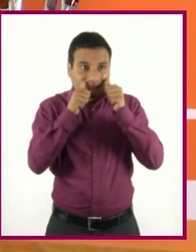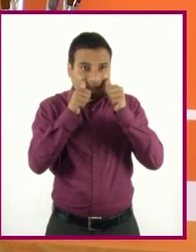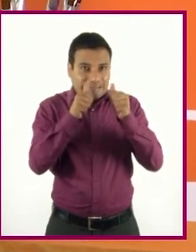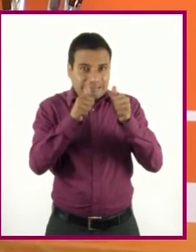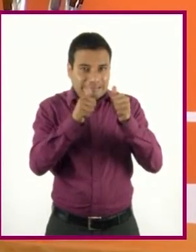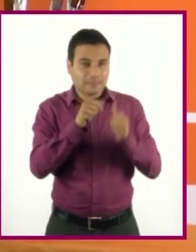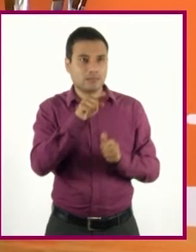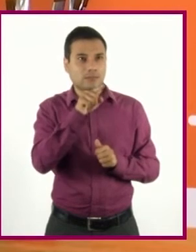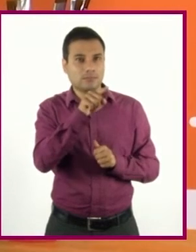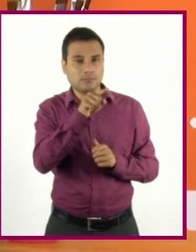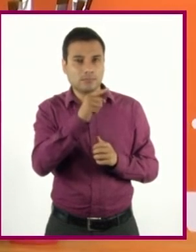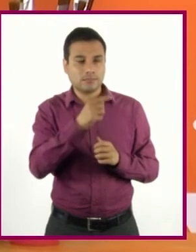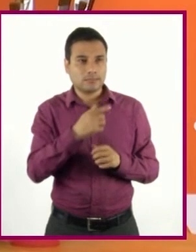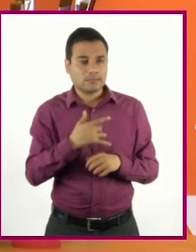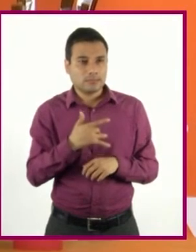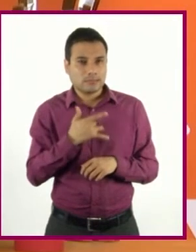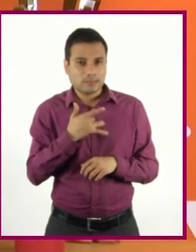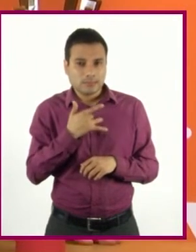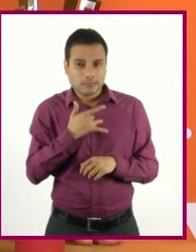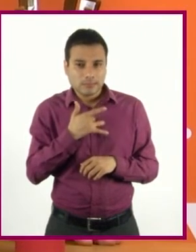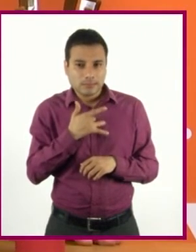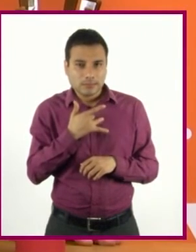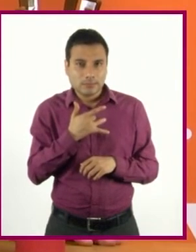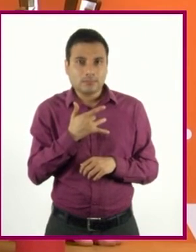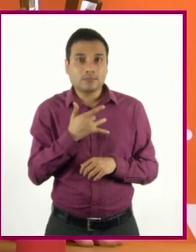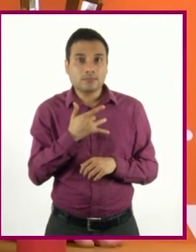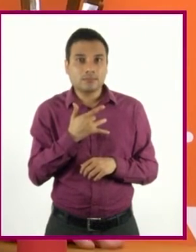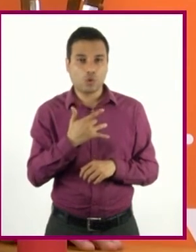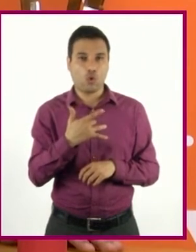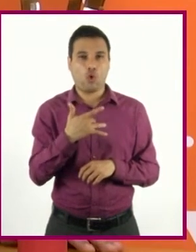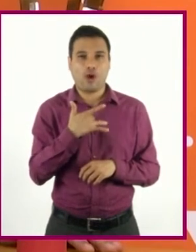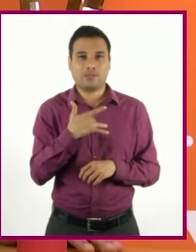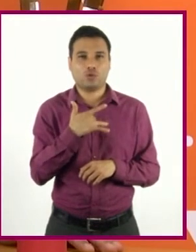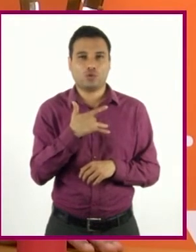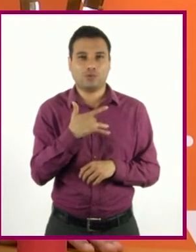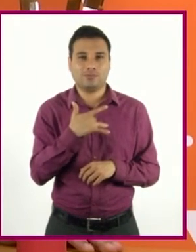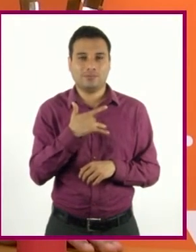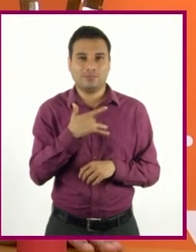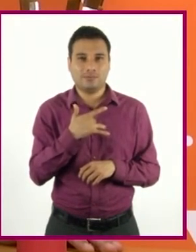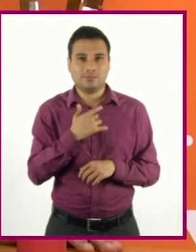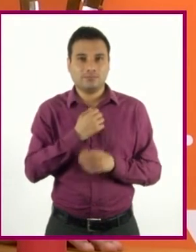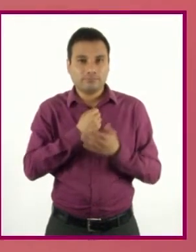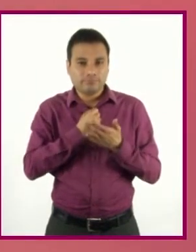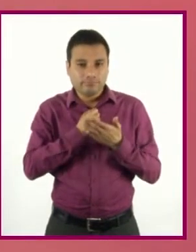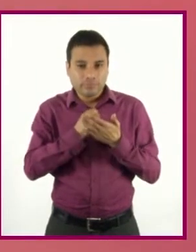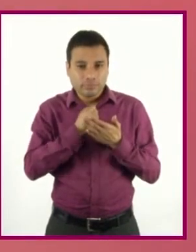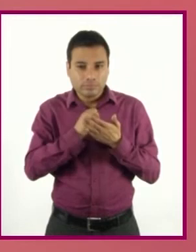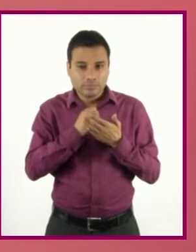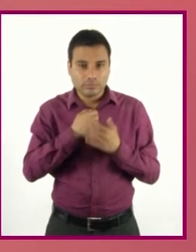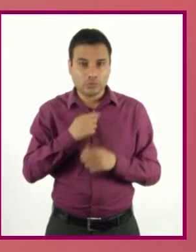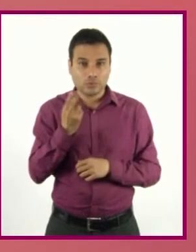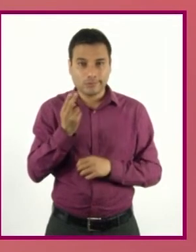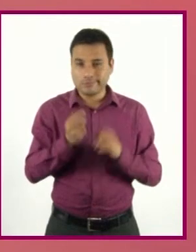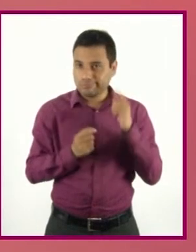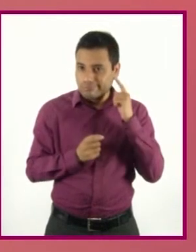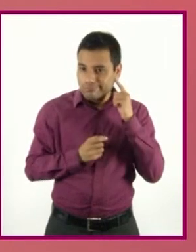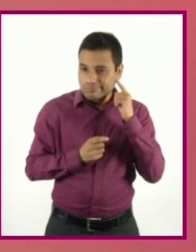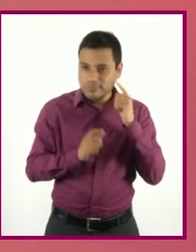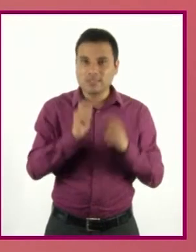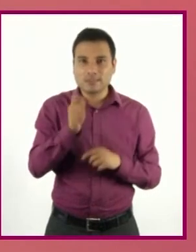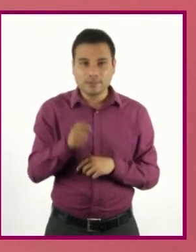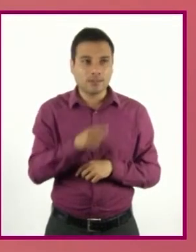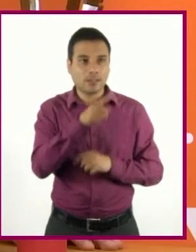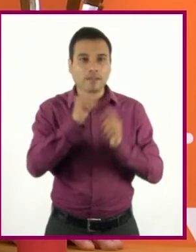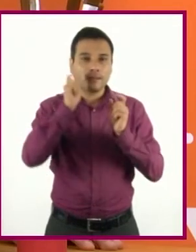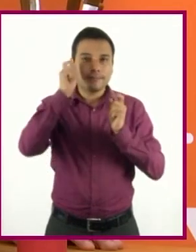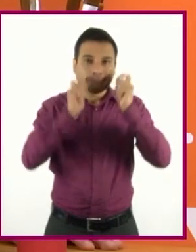percibir también eso que llama los latidos del corazón, que son sus